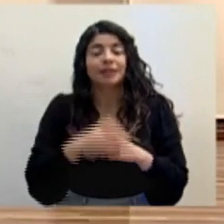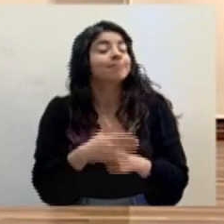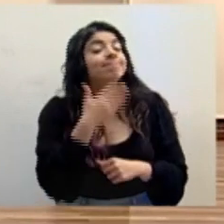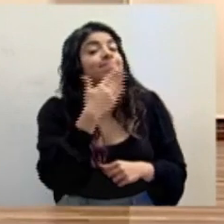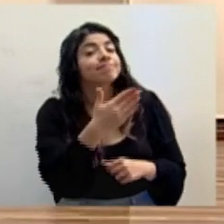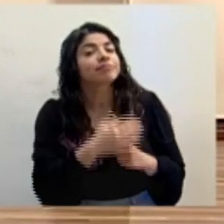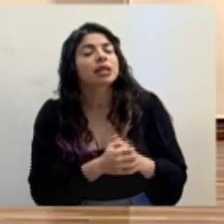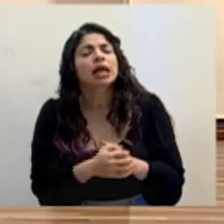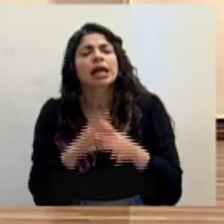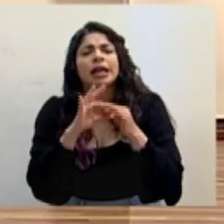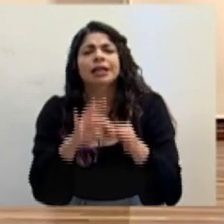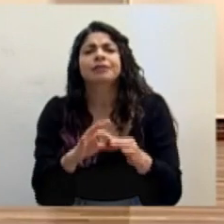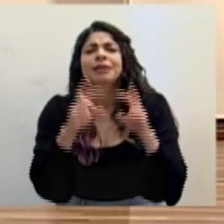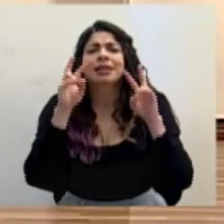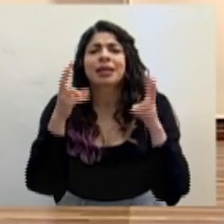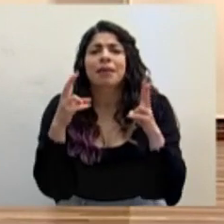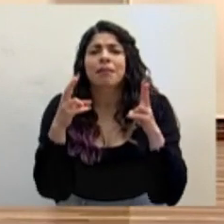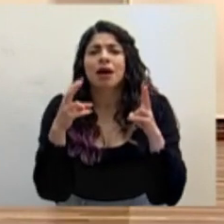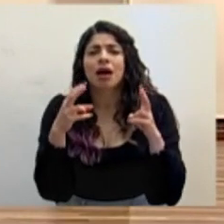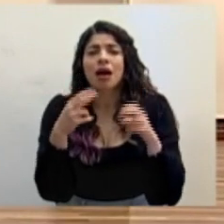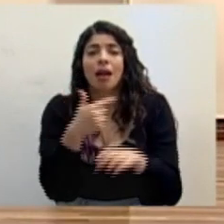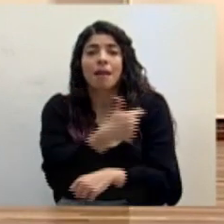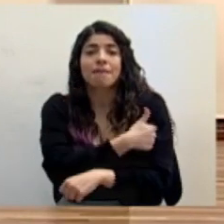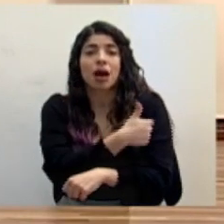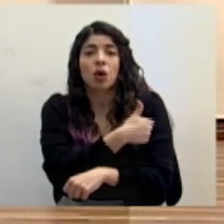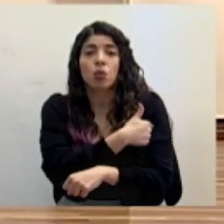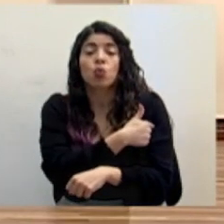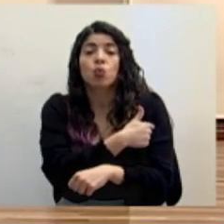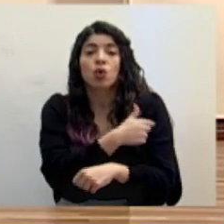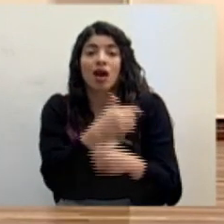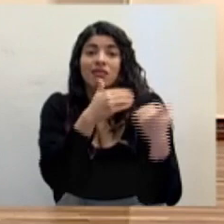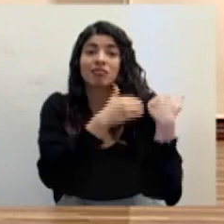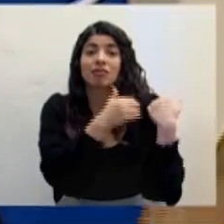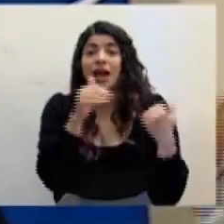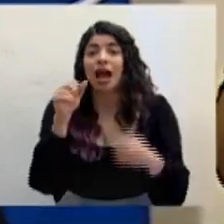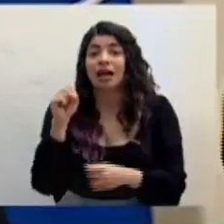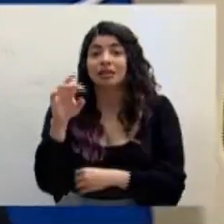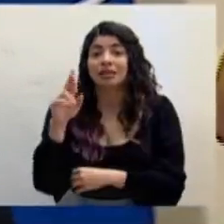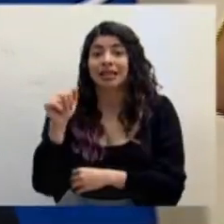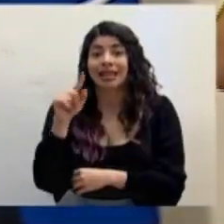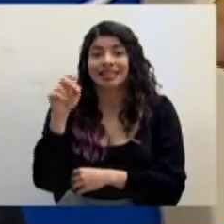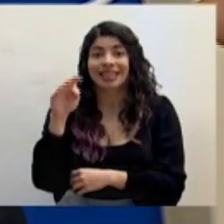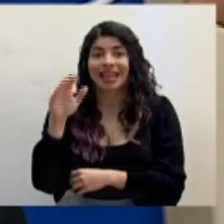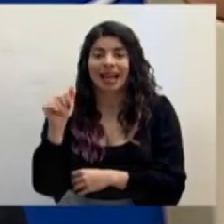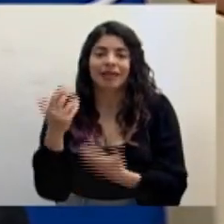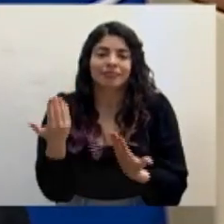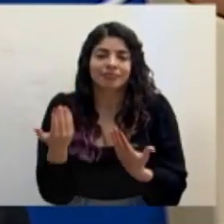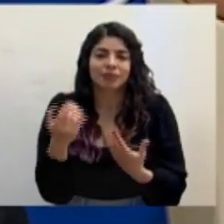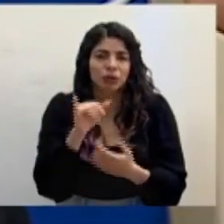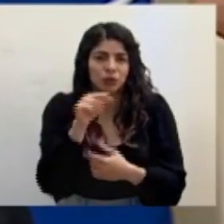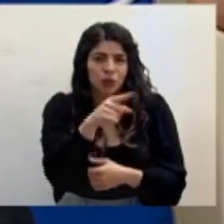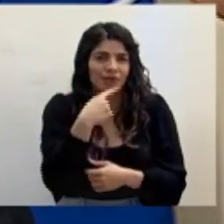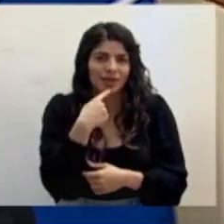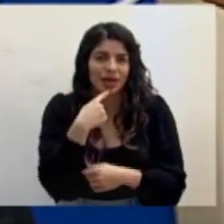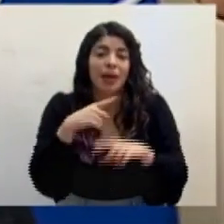En el caso del componente de la vacunación que corresponde a AstraZeneca, pues como usted mismo lo mencionó, depende de que sea autorizado en el país. Eso